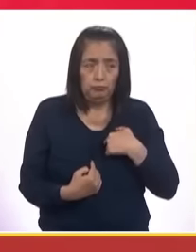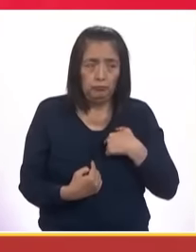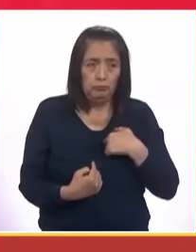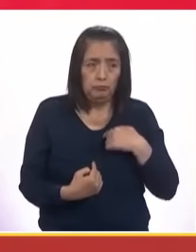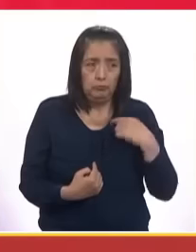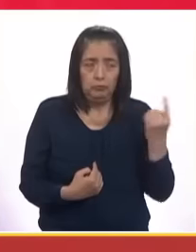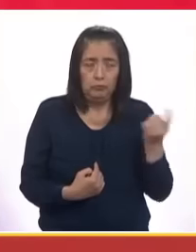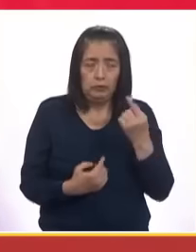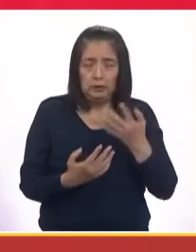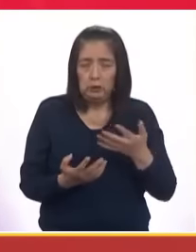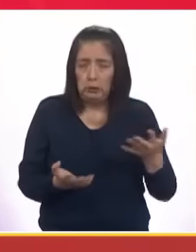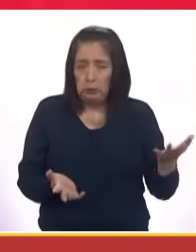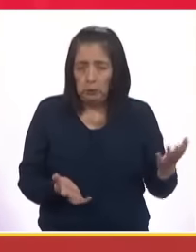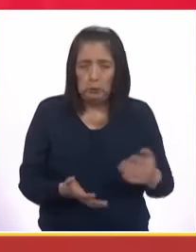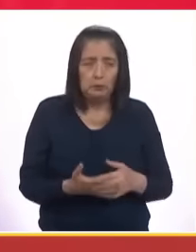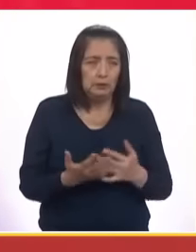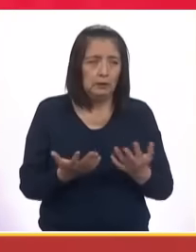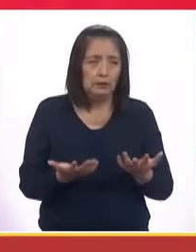todo lo material,